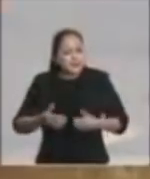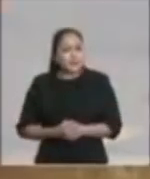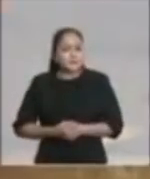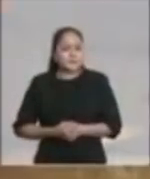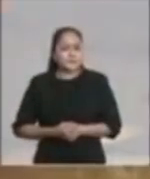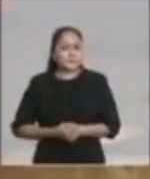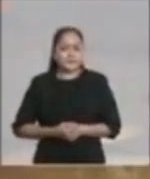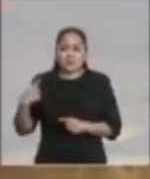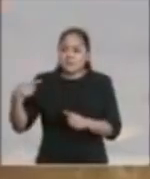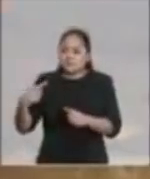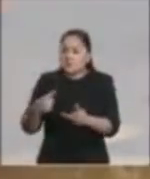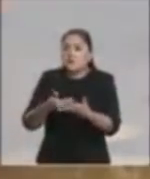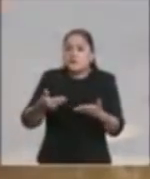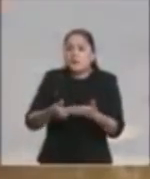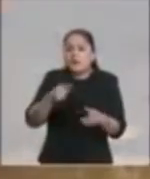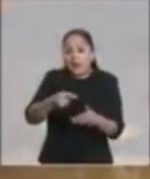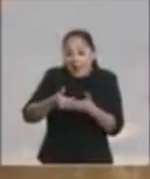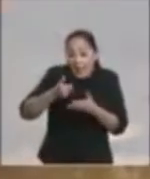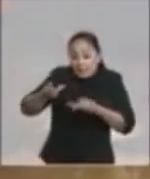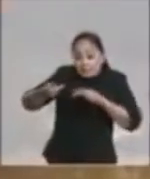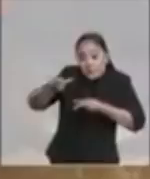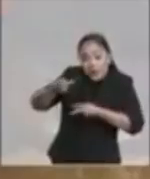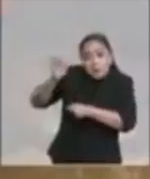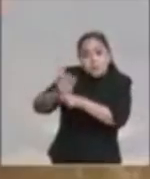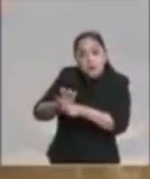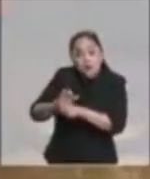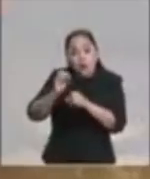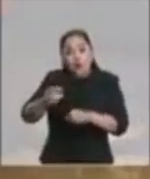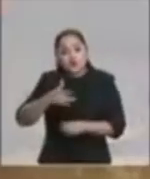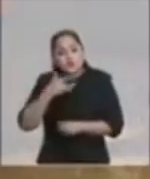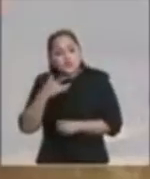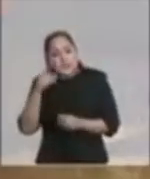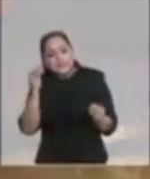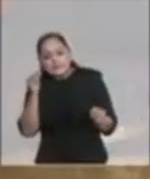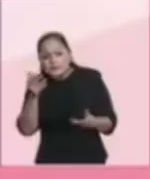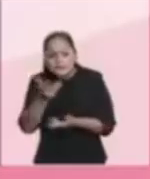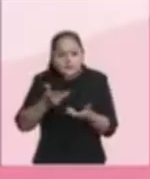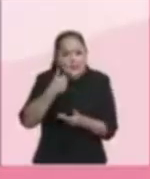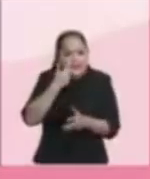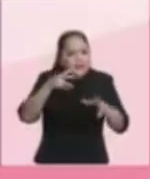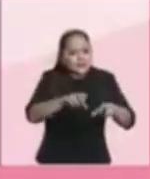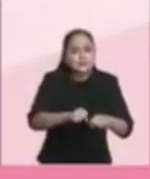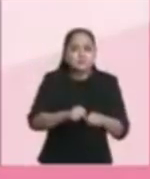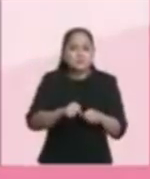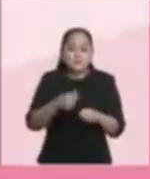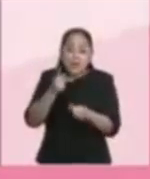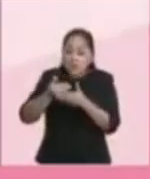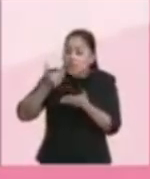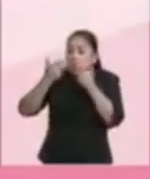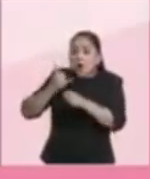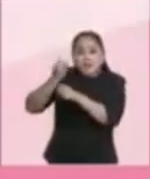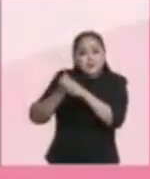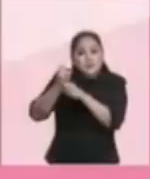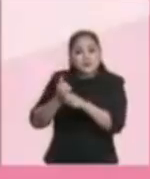venido quedando cortos porque ni prevenimos con suficiencia, ni disuadimos con la fuerza necesaria, pero sobre todo no investigamos.